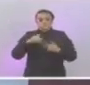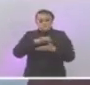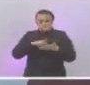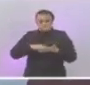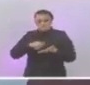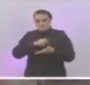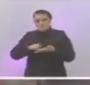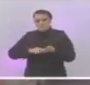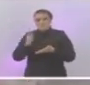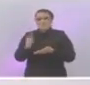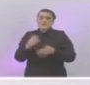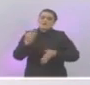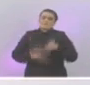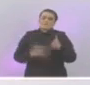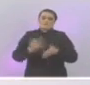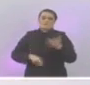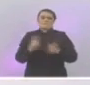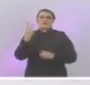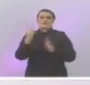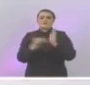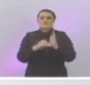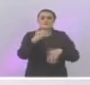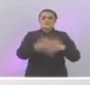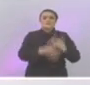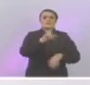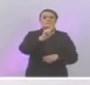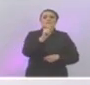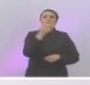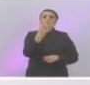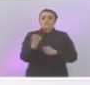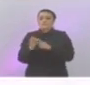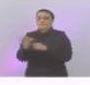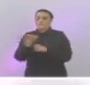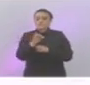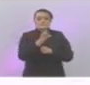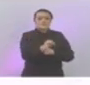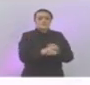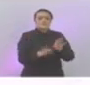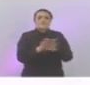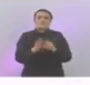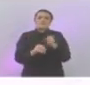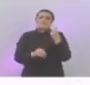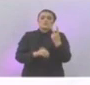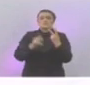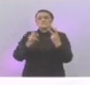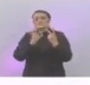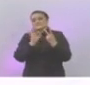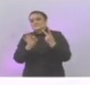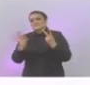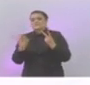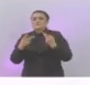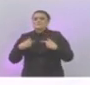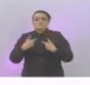esta carencia. En 2015 había 24 municipios con 2 dígitos de tasa de analfabetismo, o